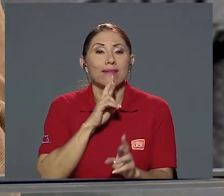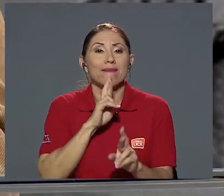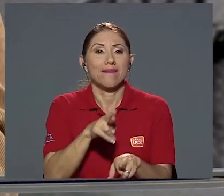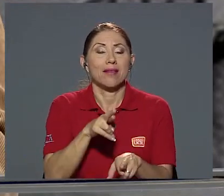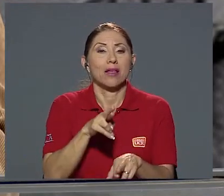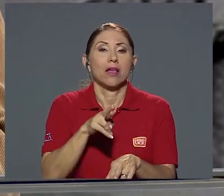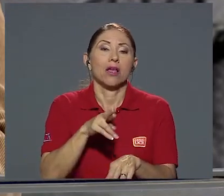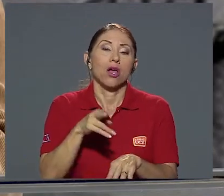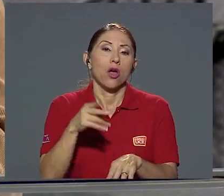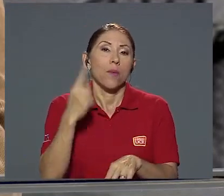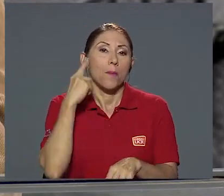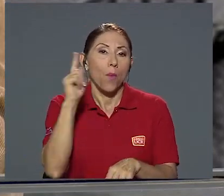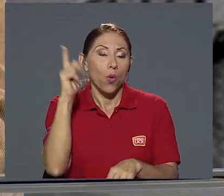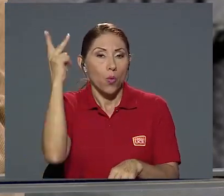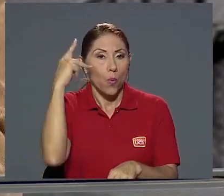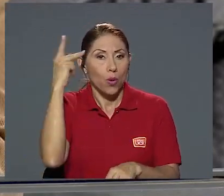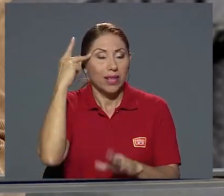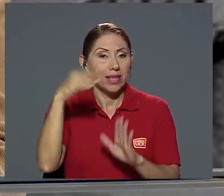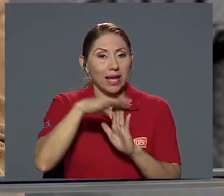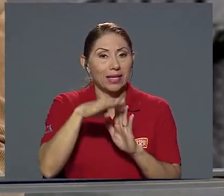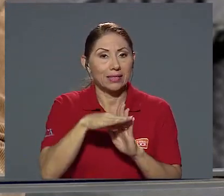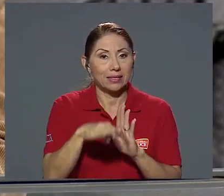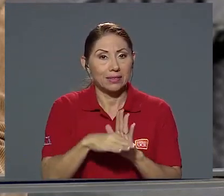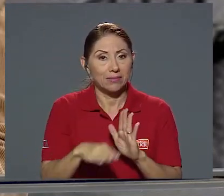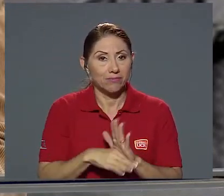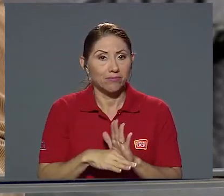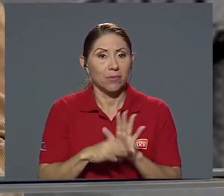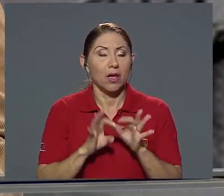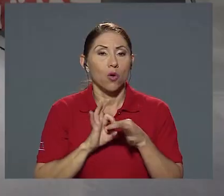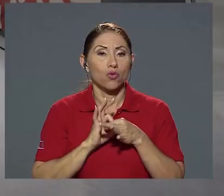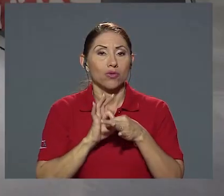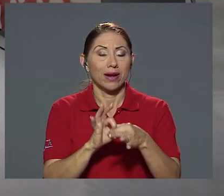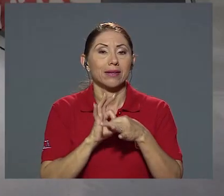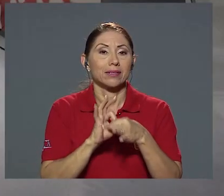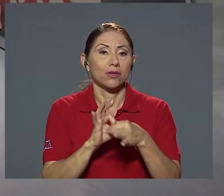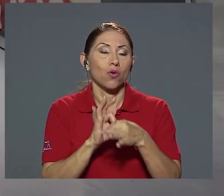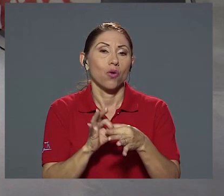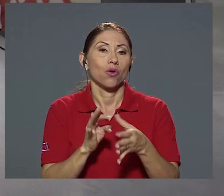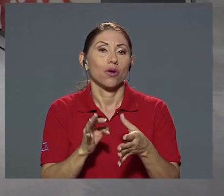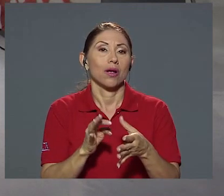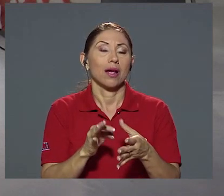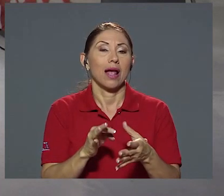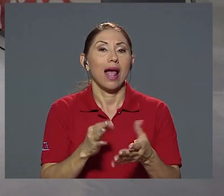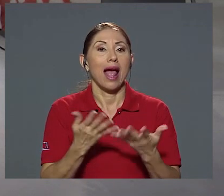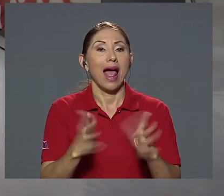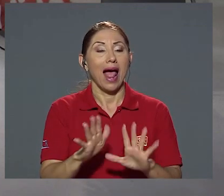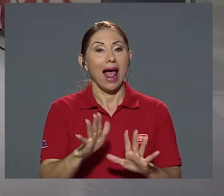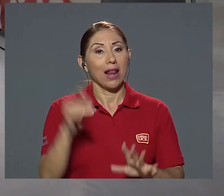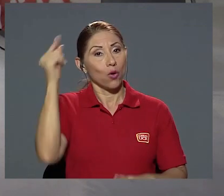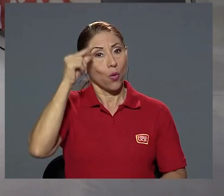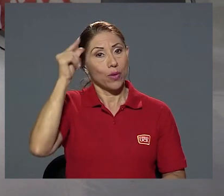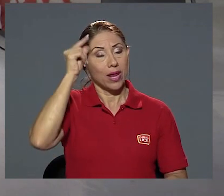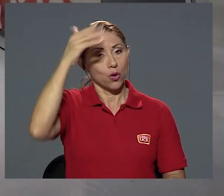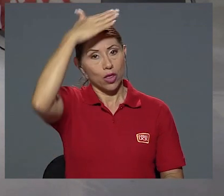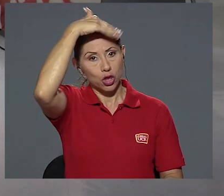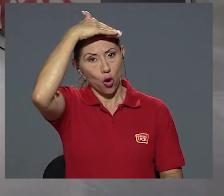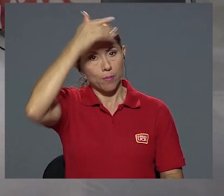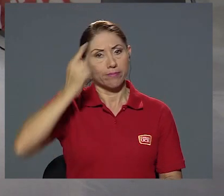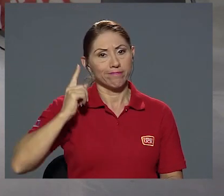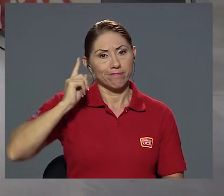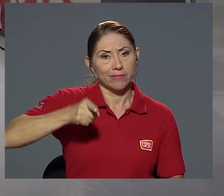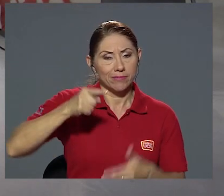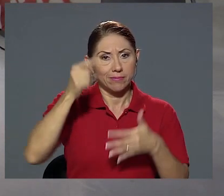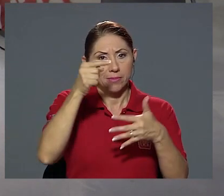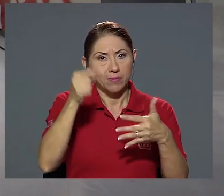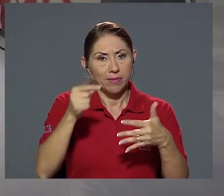que se están tomando, ¿verdad?, como ya lo ha apuntado Alberto, con relación a las disposiciones de la administración Trump en cuanto